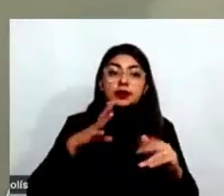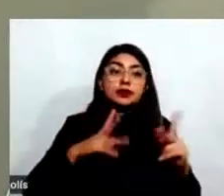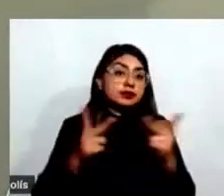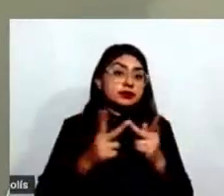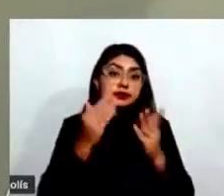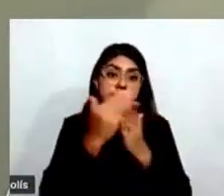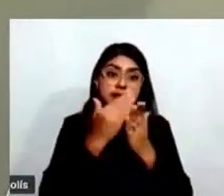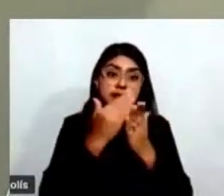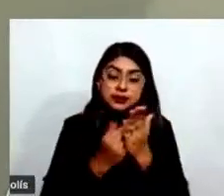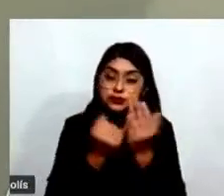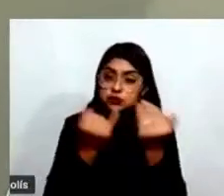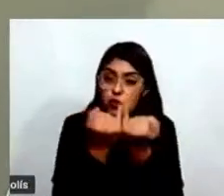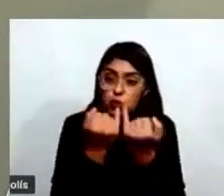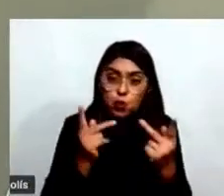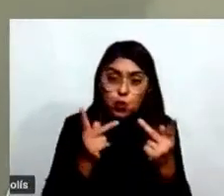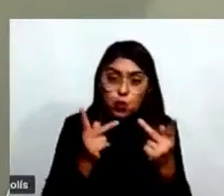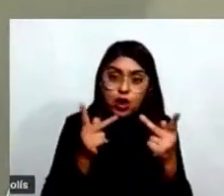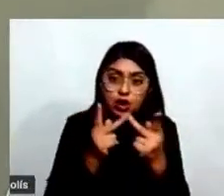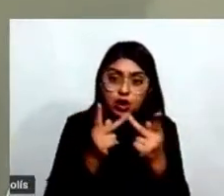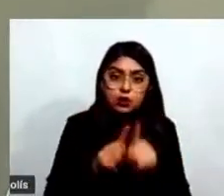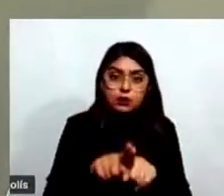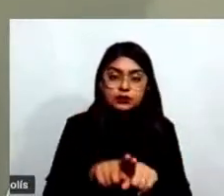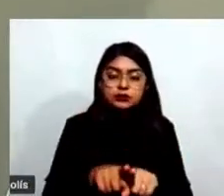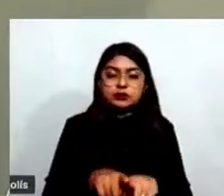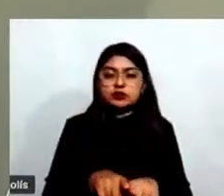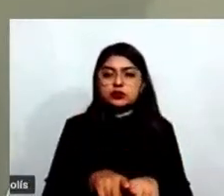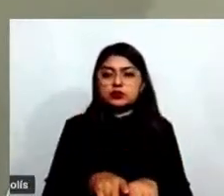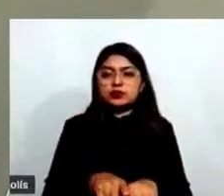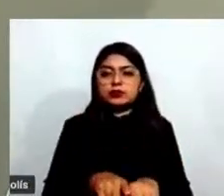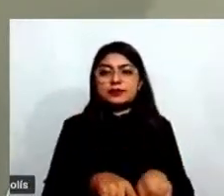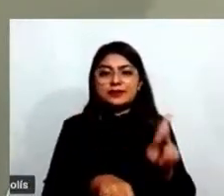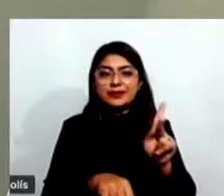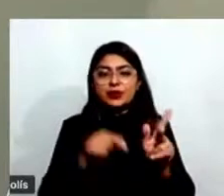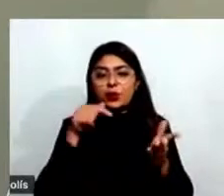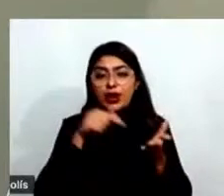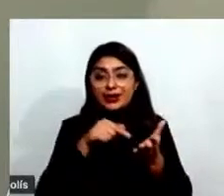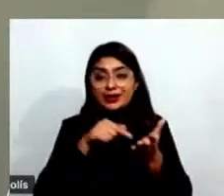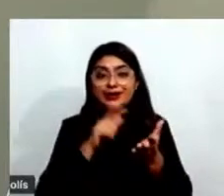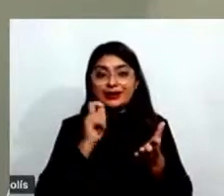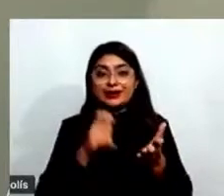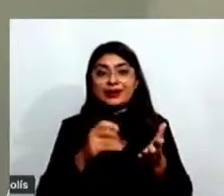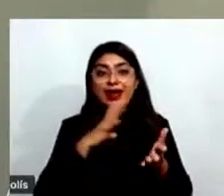el mismo régimen de protección, pero aquí habría como una eventual